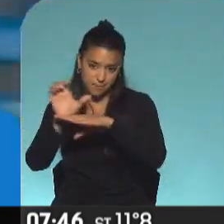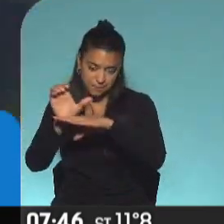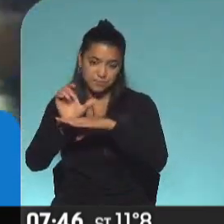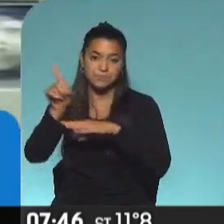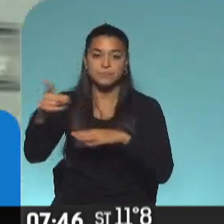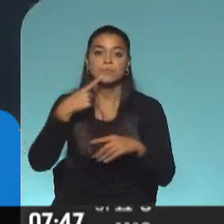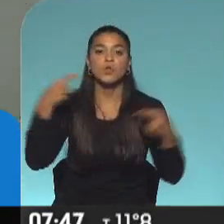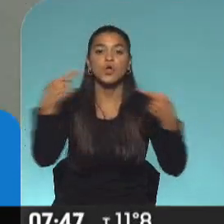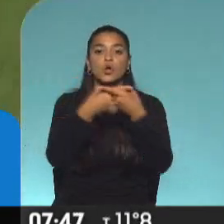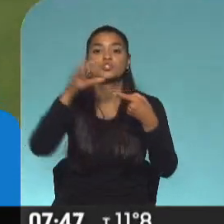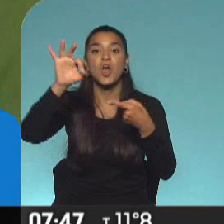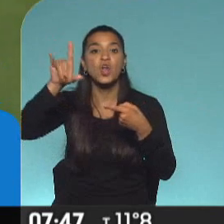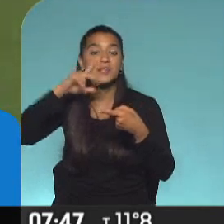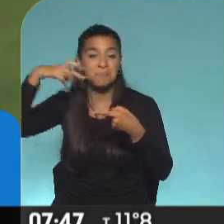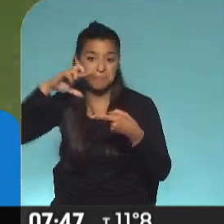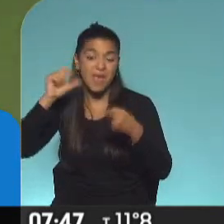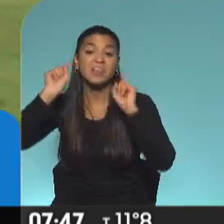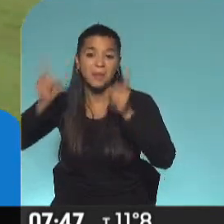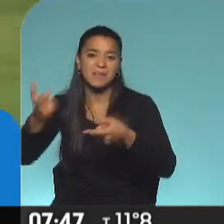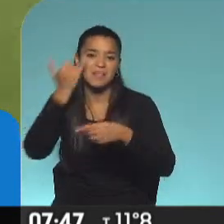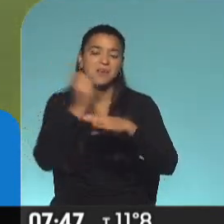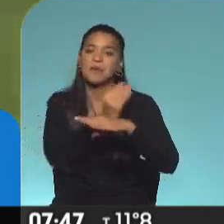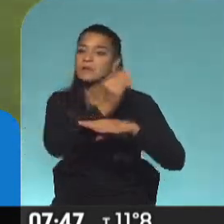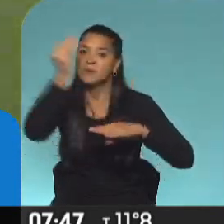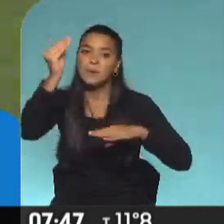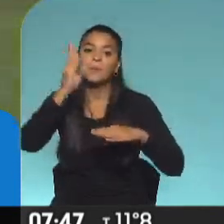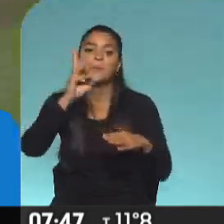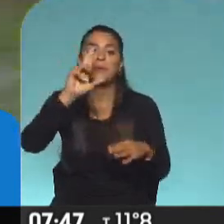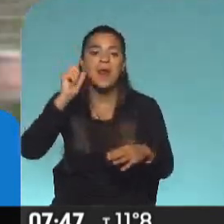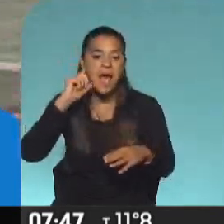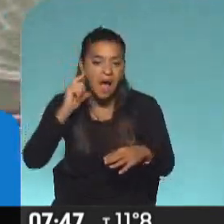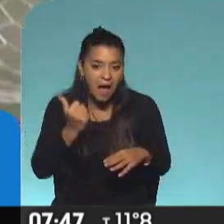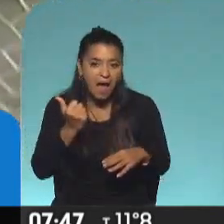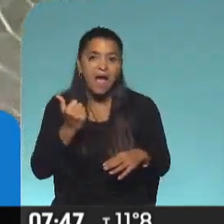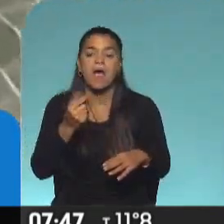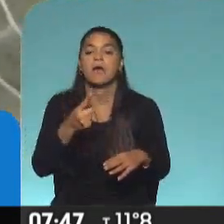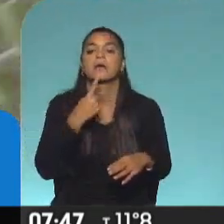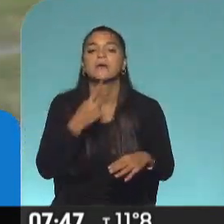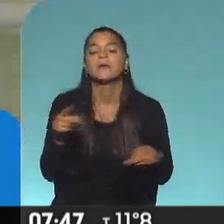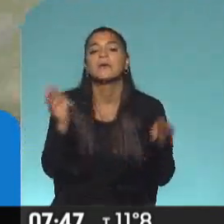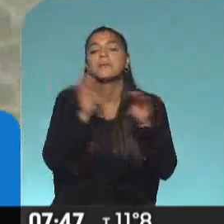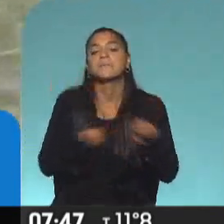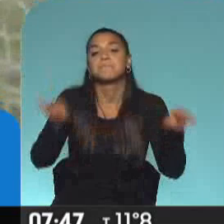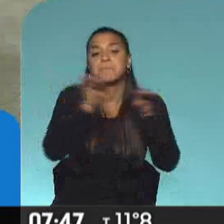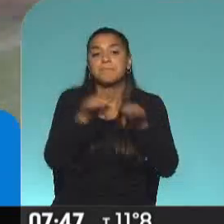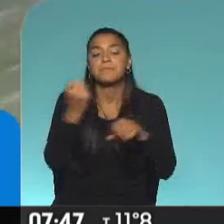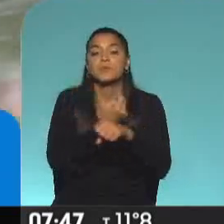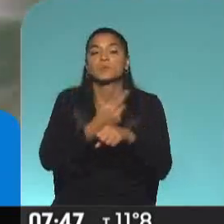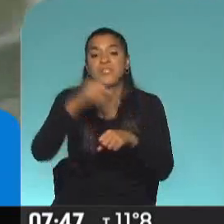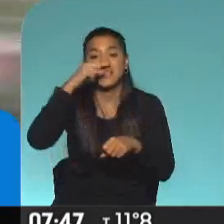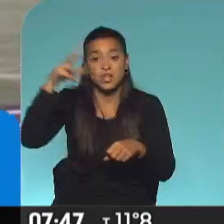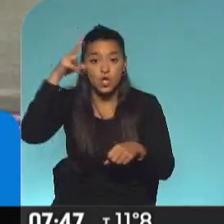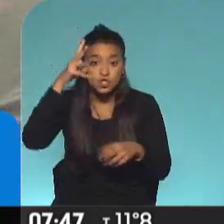ante Olimpia, también clasificaba. Llegó Braga hasta el empate, minuto 78 del segundo tiempo.